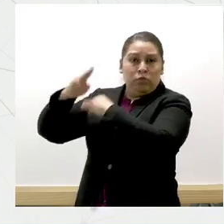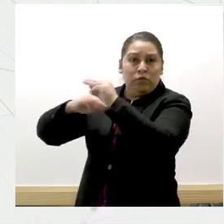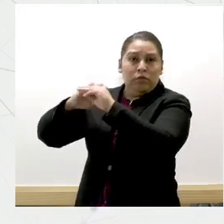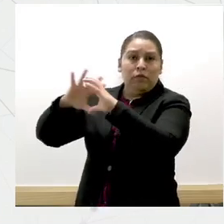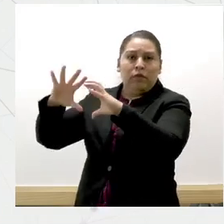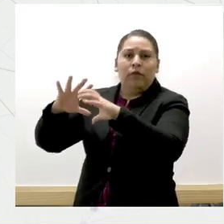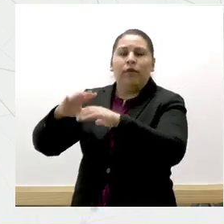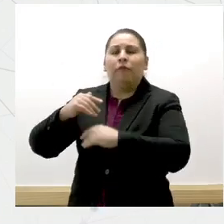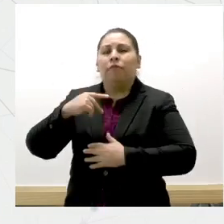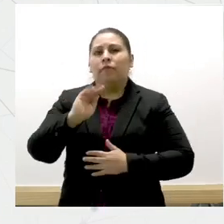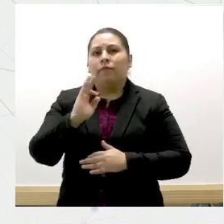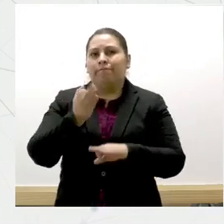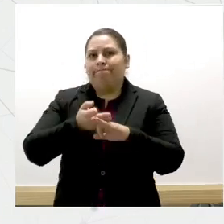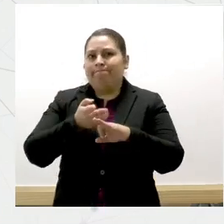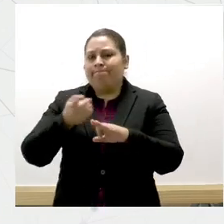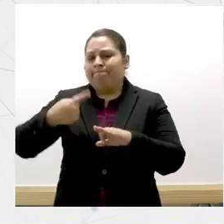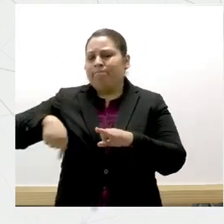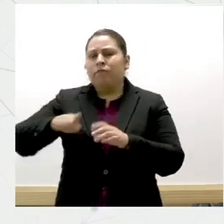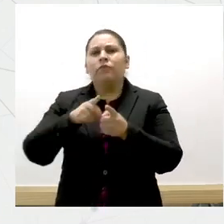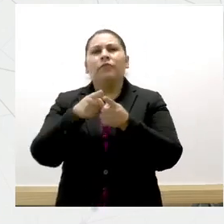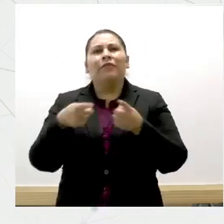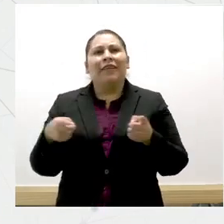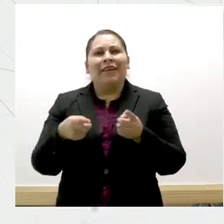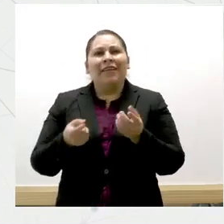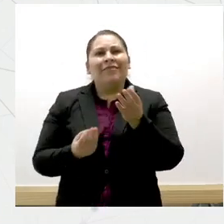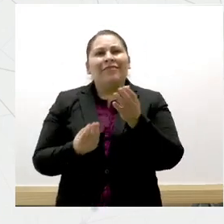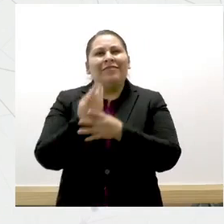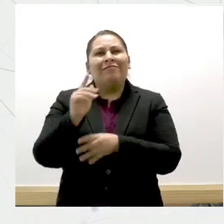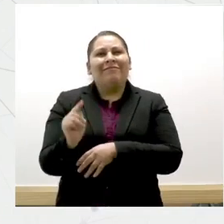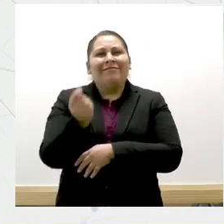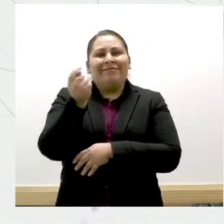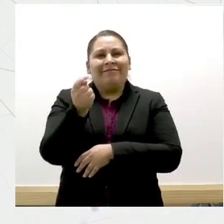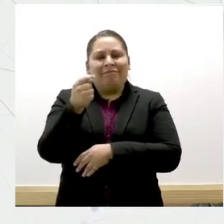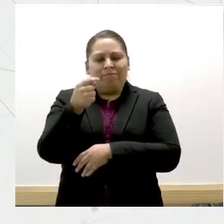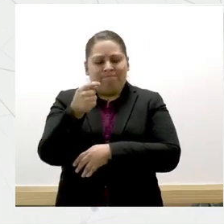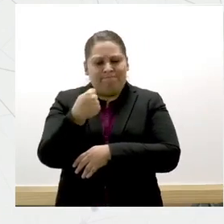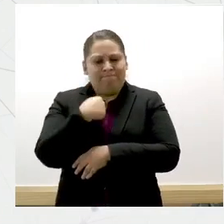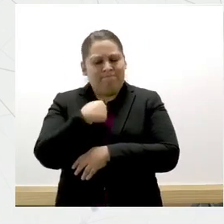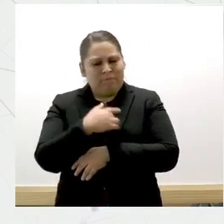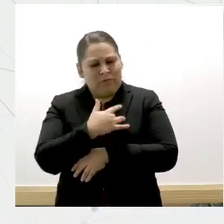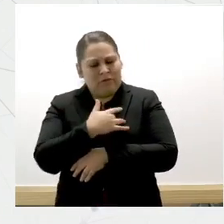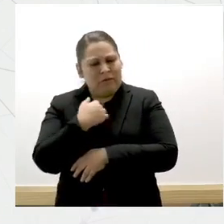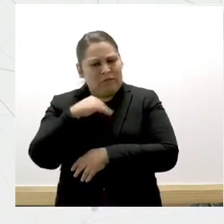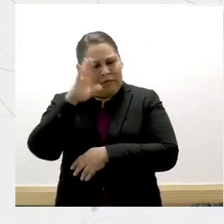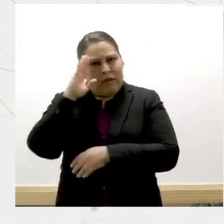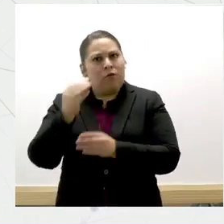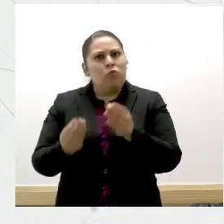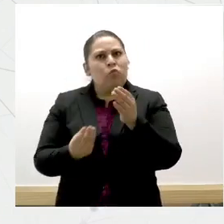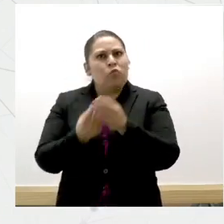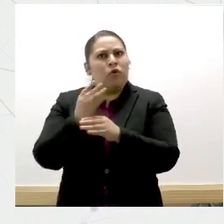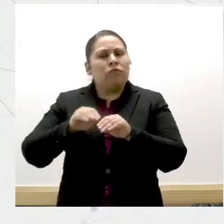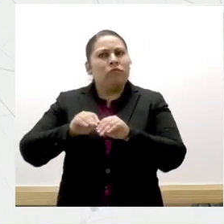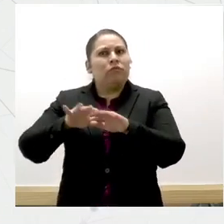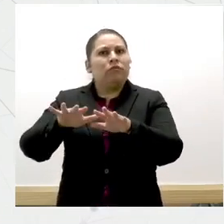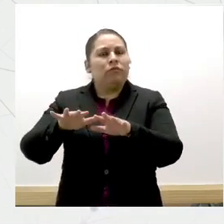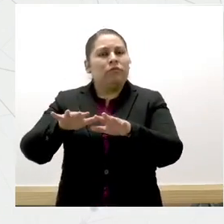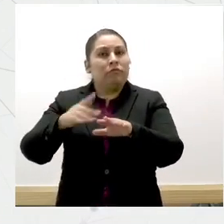marco operativo, ¿no?, del desarrollo tecnológico, tenemos que pensar cómo nos aseguramos esa